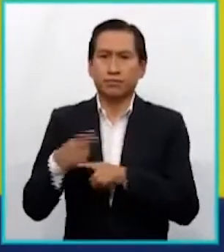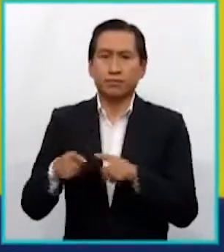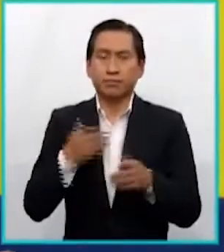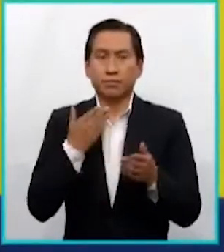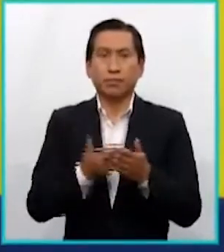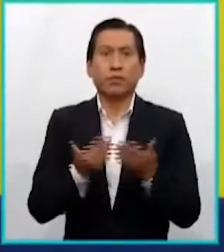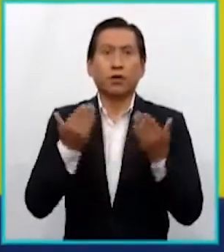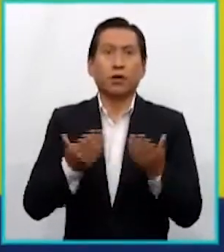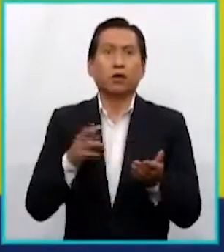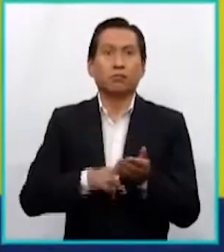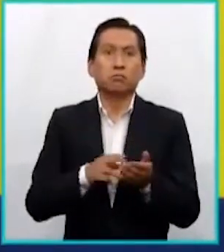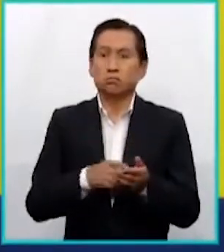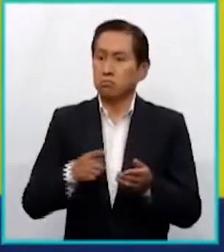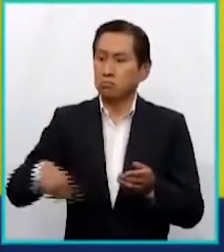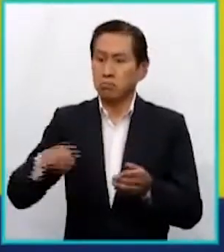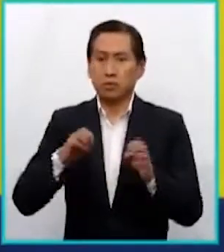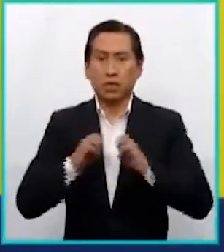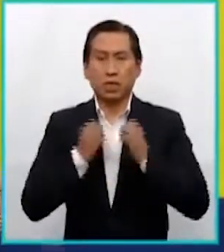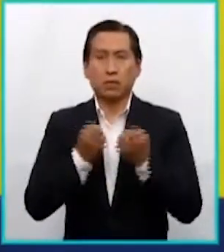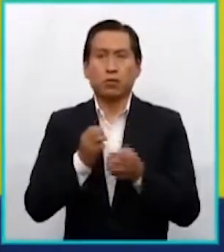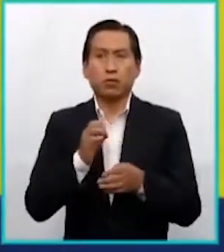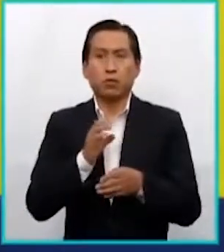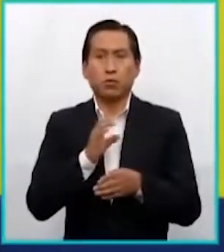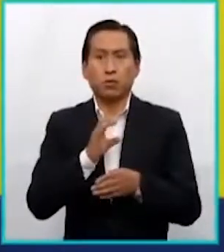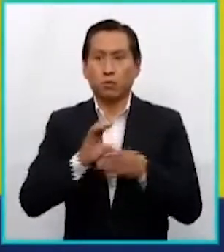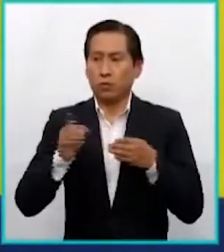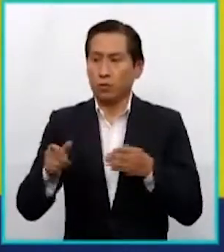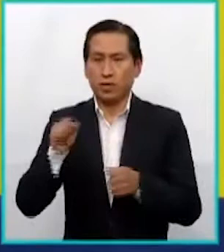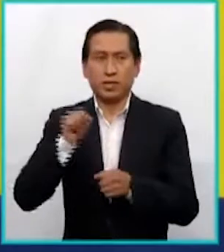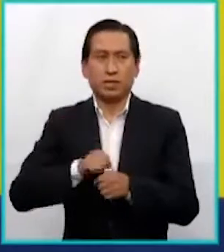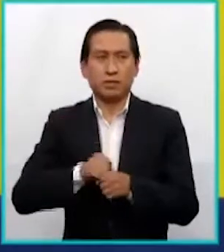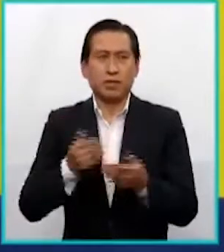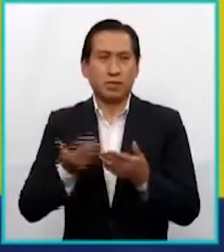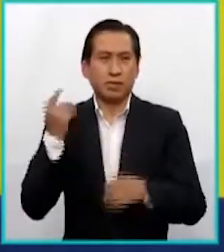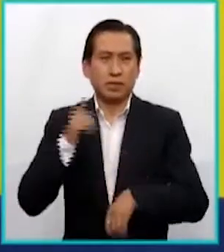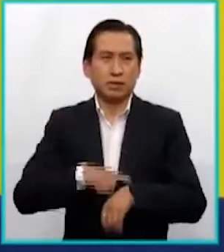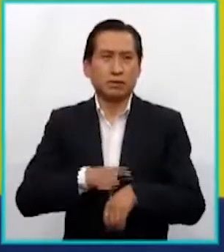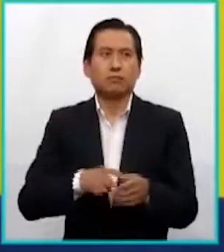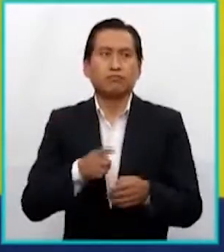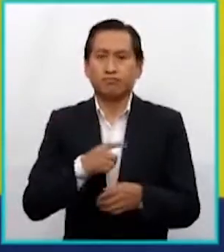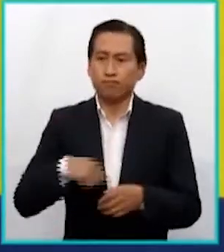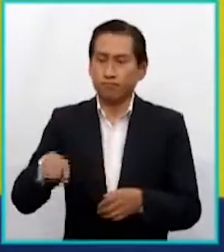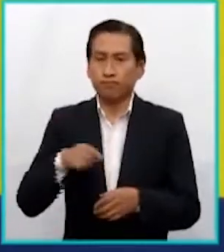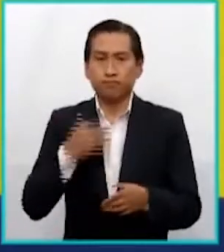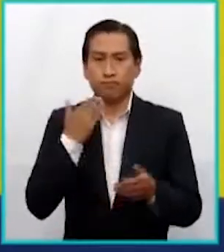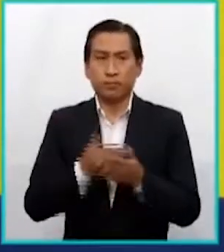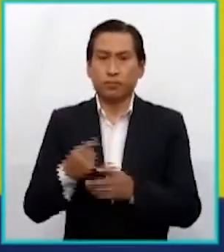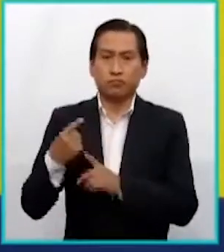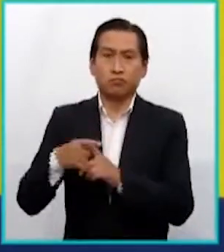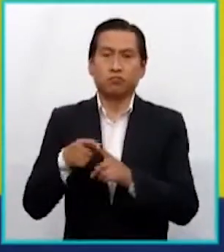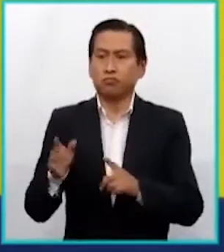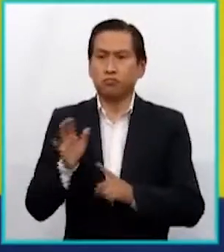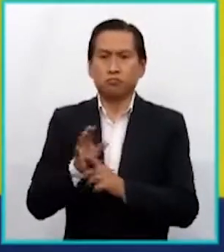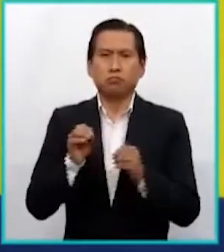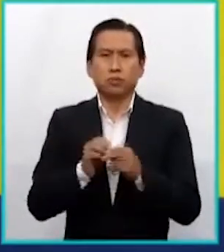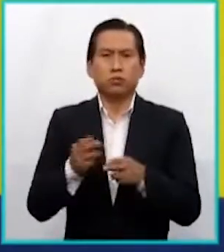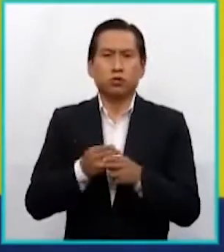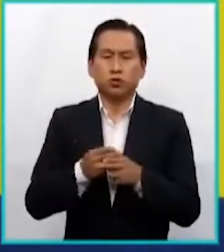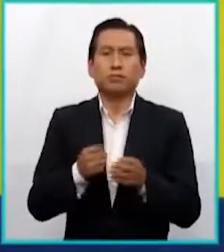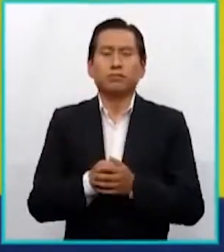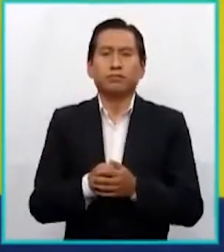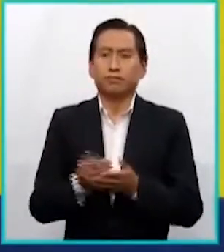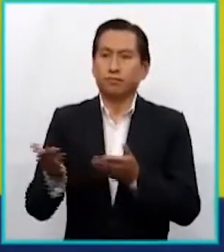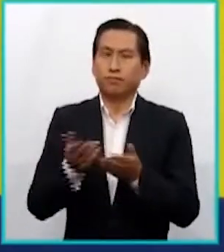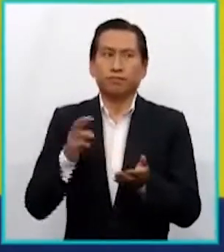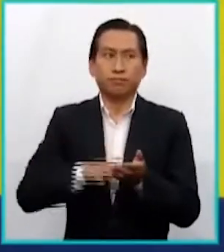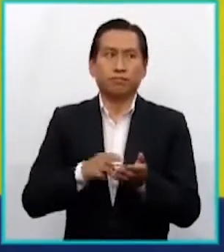llegué acá evidentemente con el equipo con el que está trabajando desde hace algún tiempo y con el cual también se van a presentar en concierto muy prontamente. Le vamos a